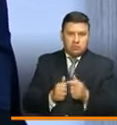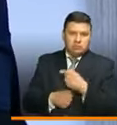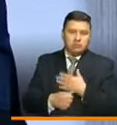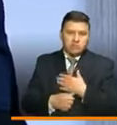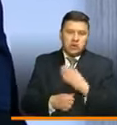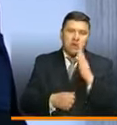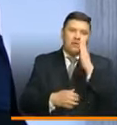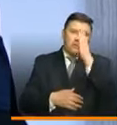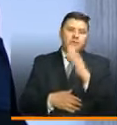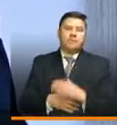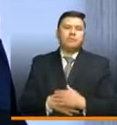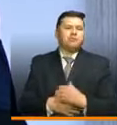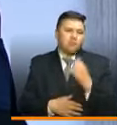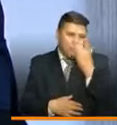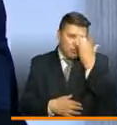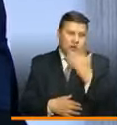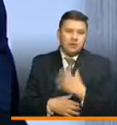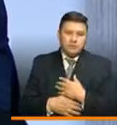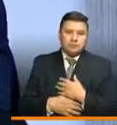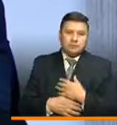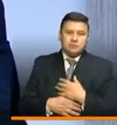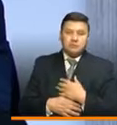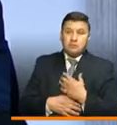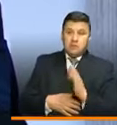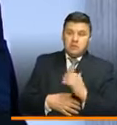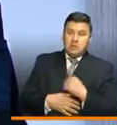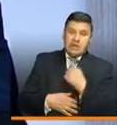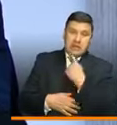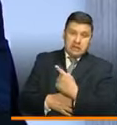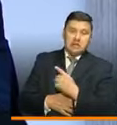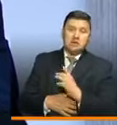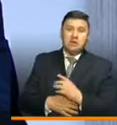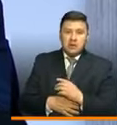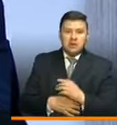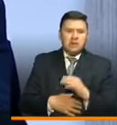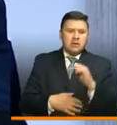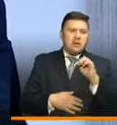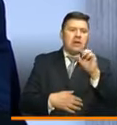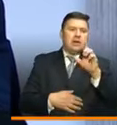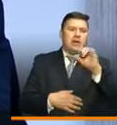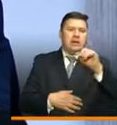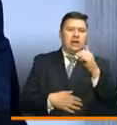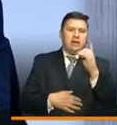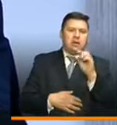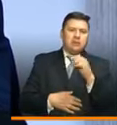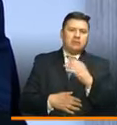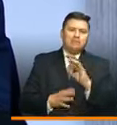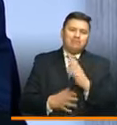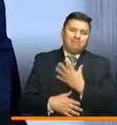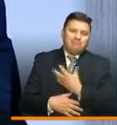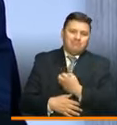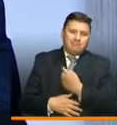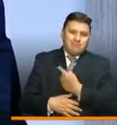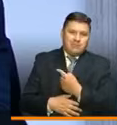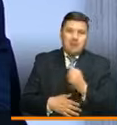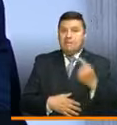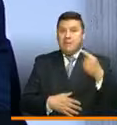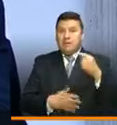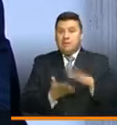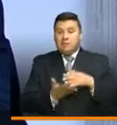en el futuro, por una razón. Ahora que me paré, le estaba diciendo Alejandro, lastimosamente el